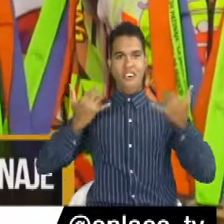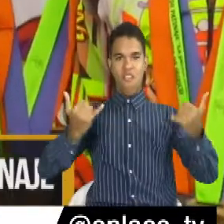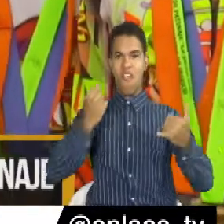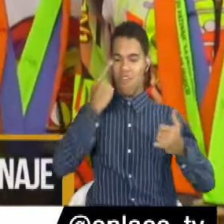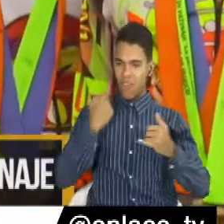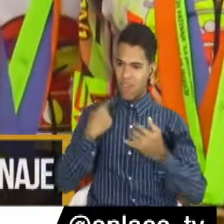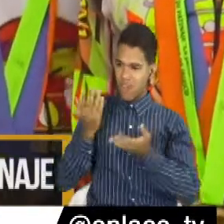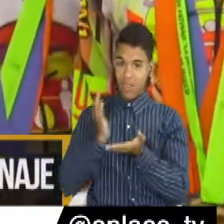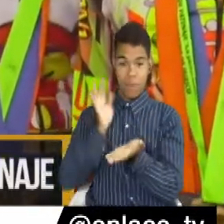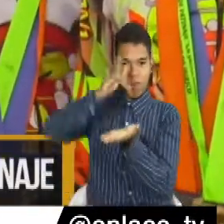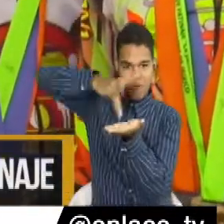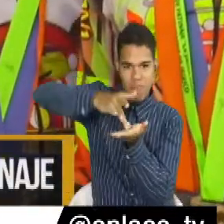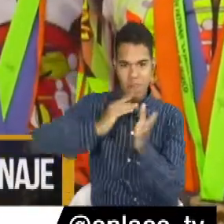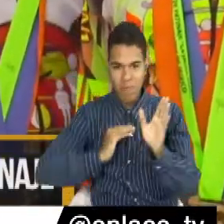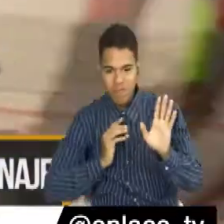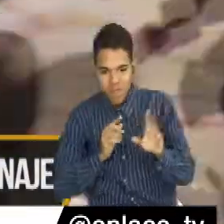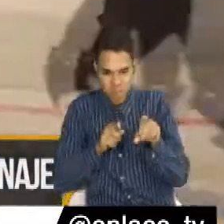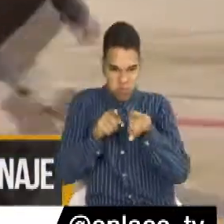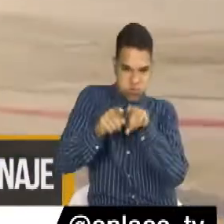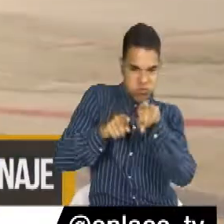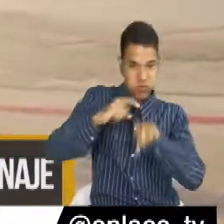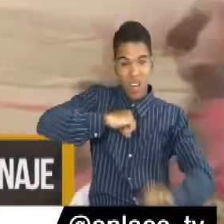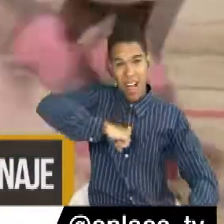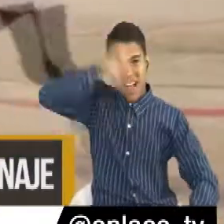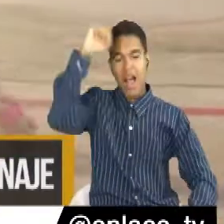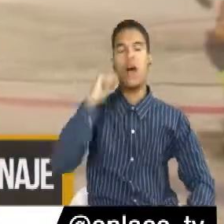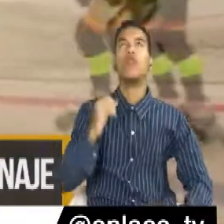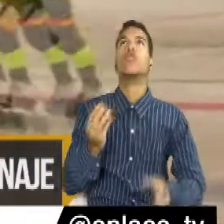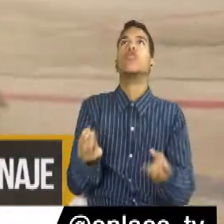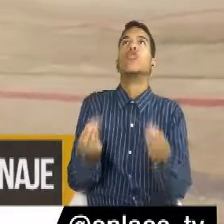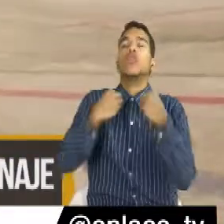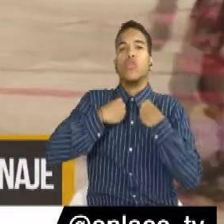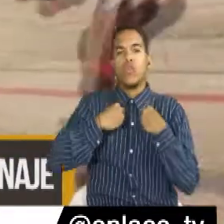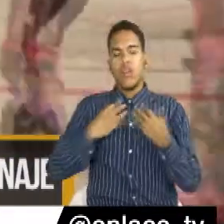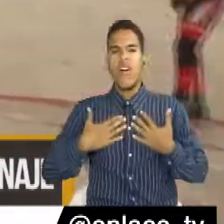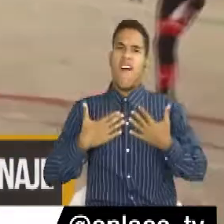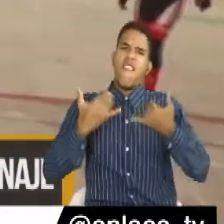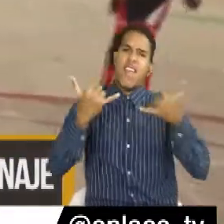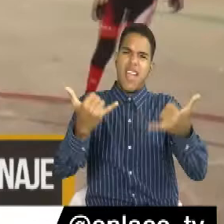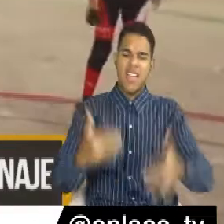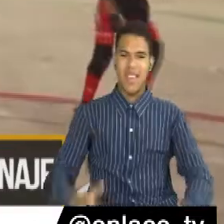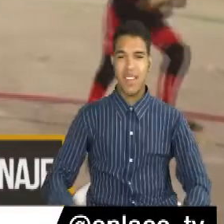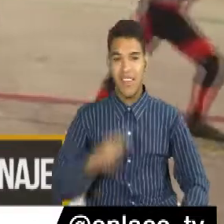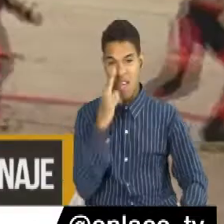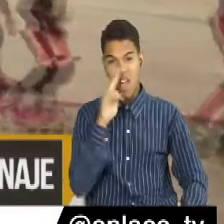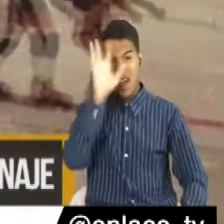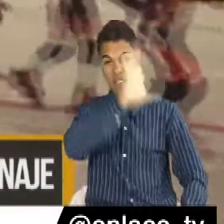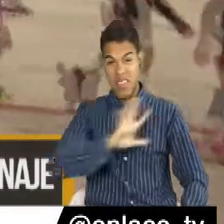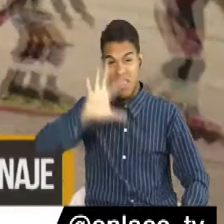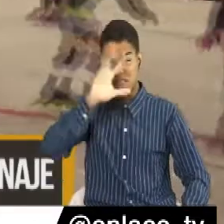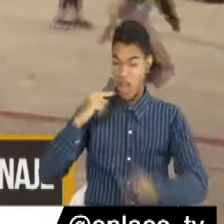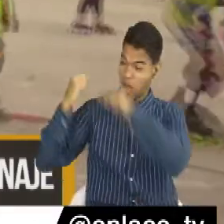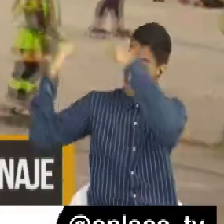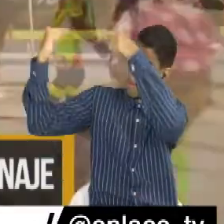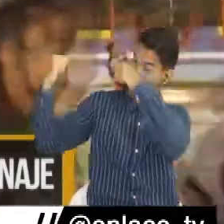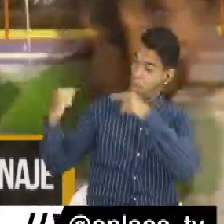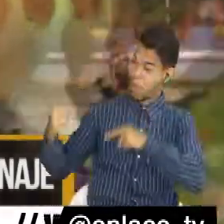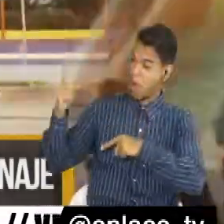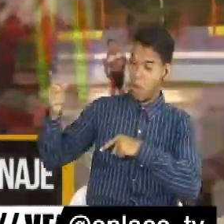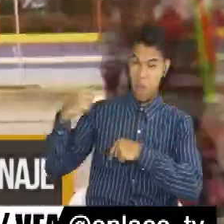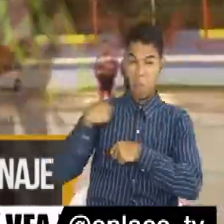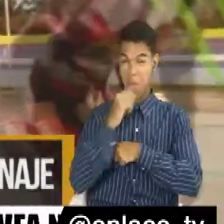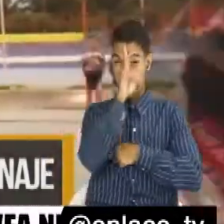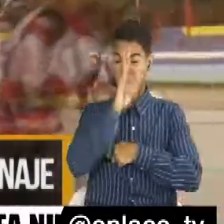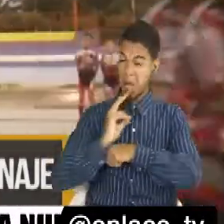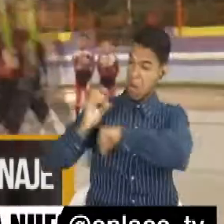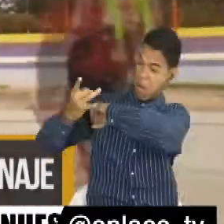y ganado en esa competencia. Y aunque los competidores de otros clubes del país tenían gran potencial, nuestros patinadores lograron dejar el